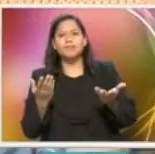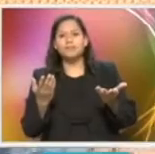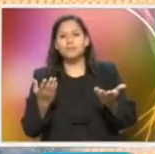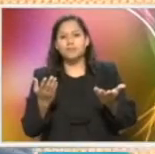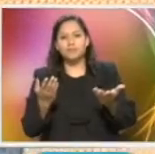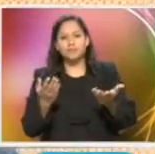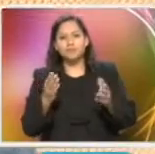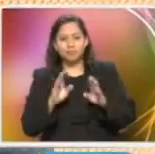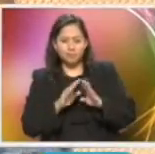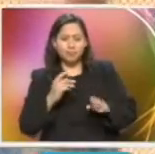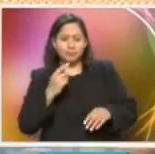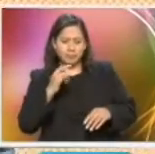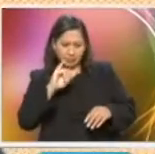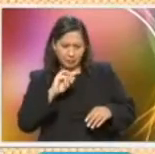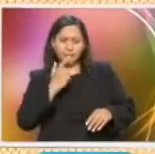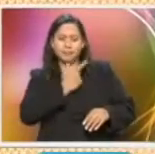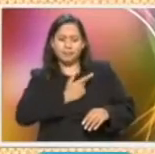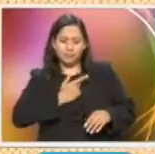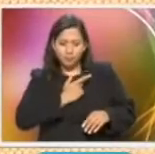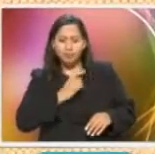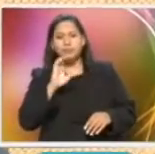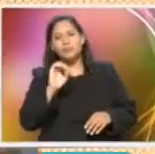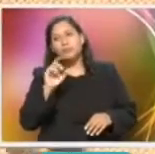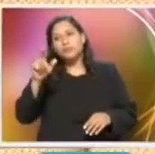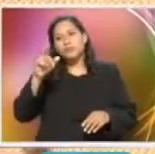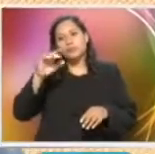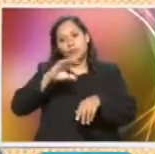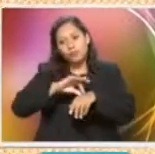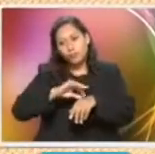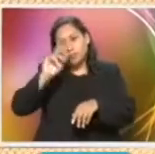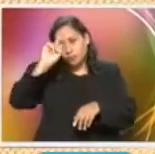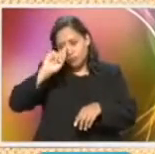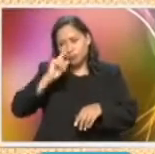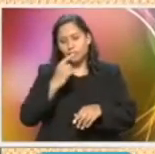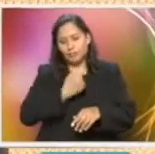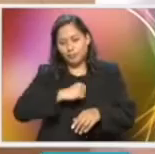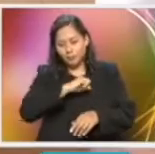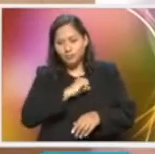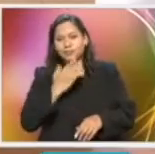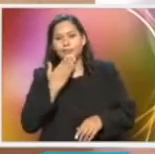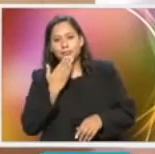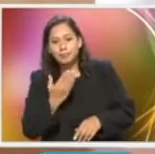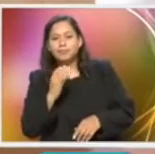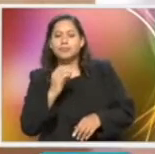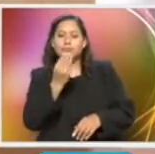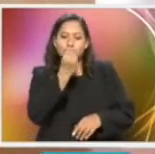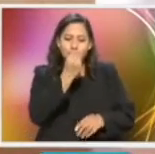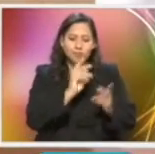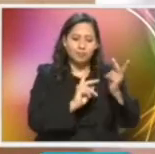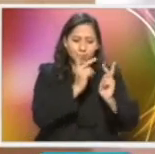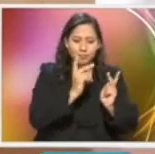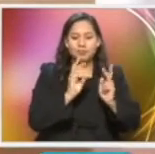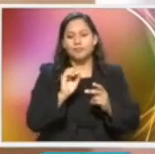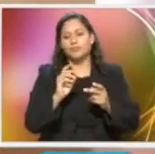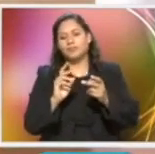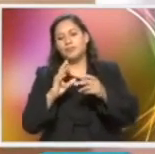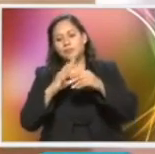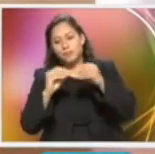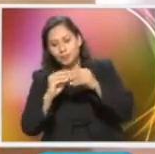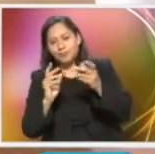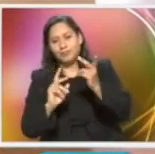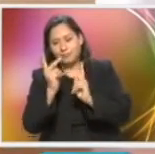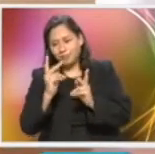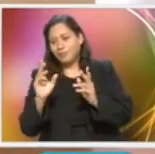las preferencias personales o las opiniones de salud o de los estilos de alimentación, que si vegano, que si vegetariano Sí.